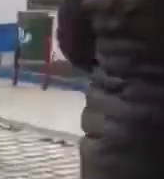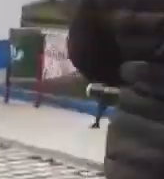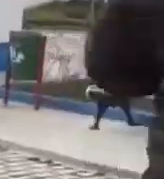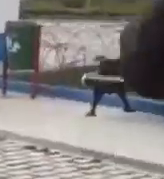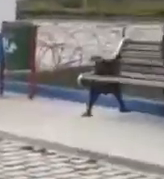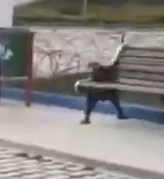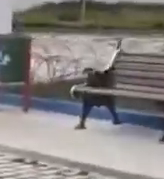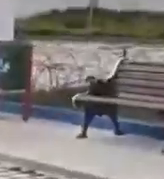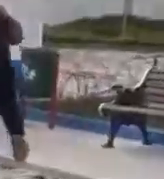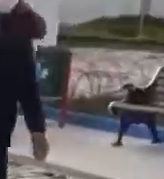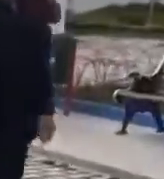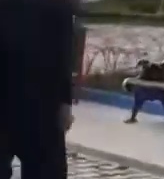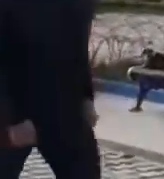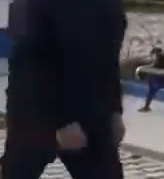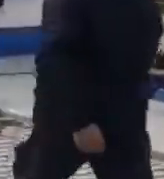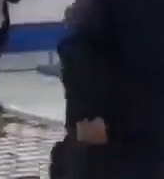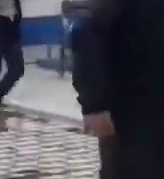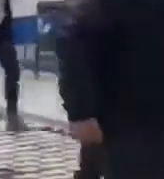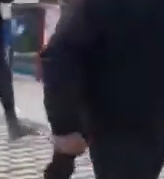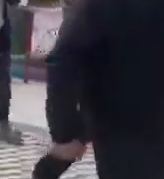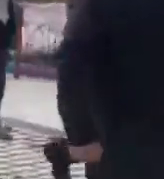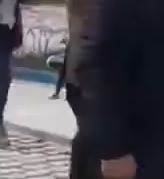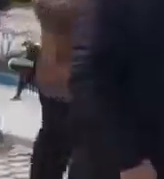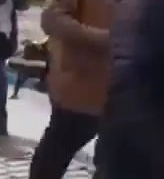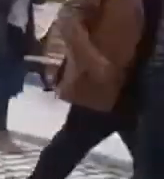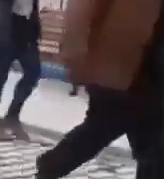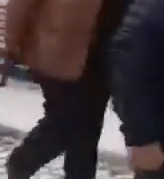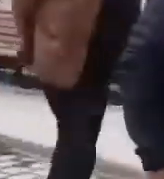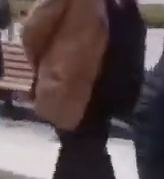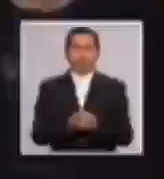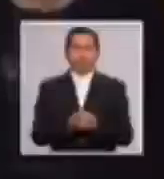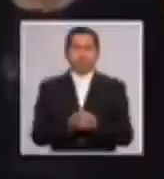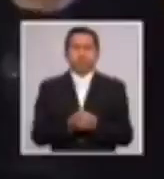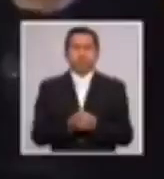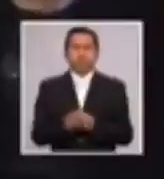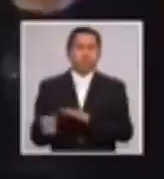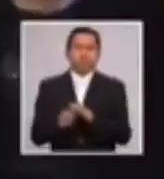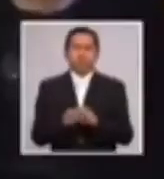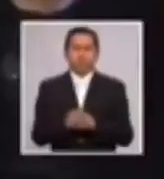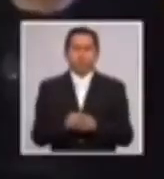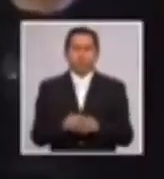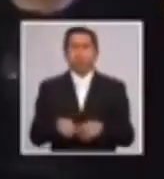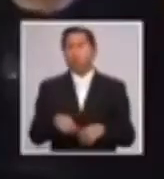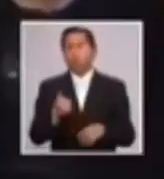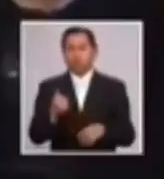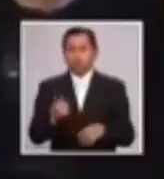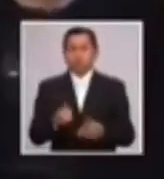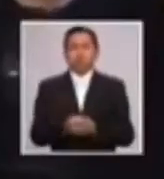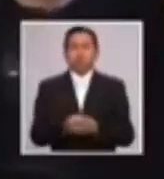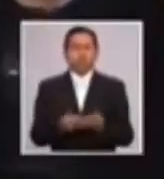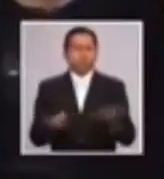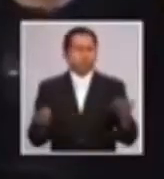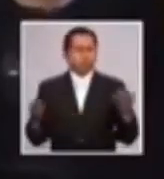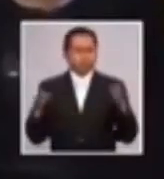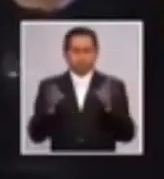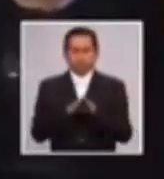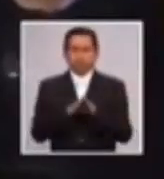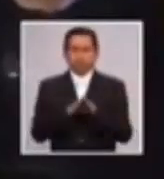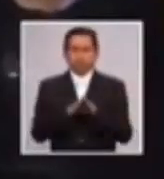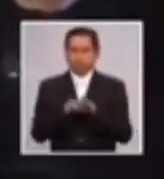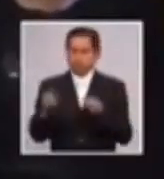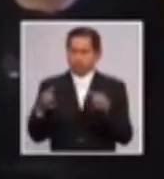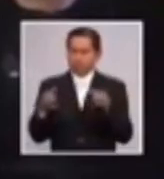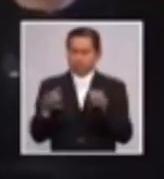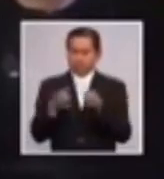anuncios que cerraran caminos para una cuarentena total desde esta jornada 7 total de la aduana